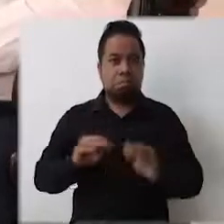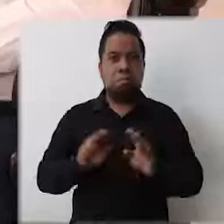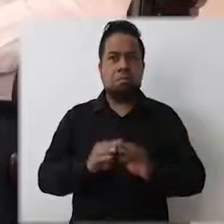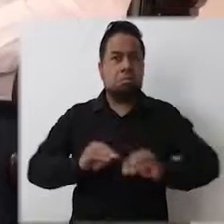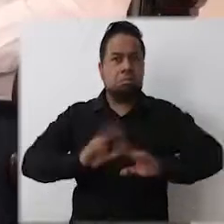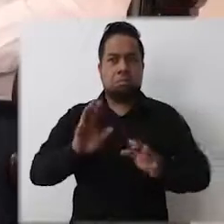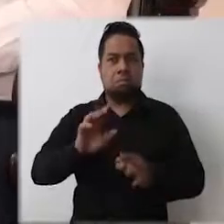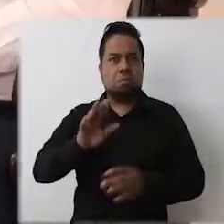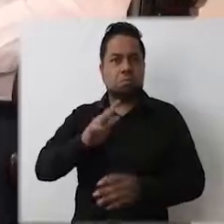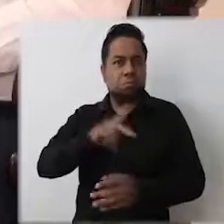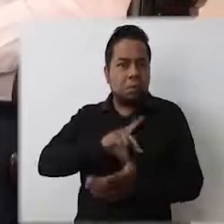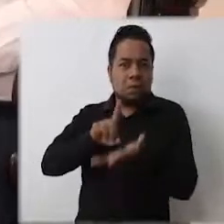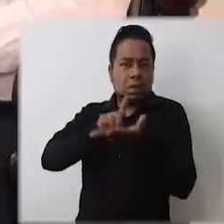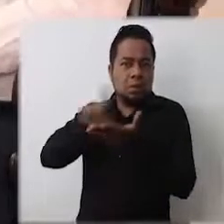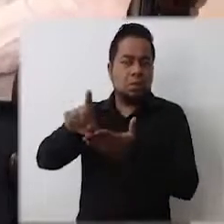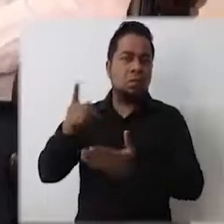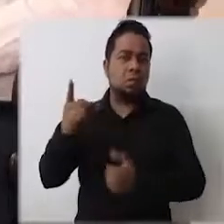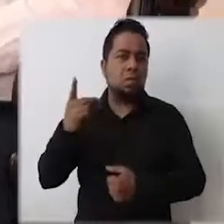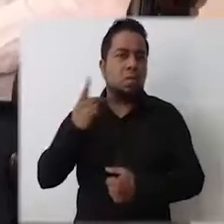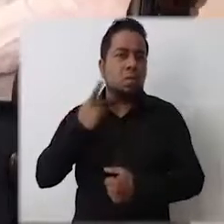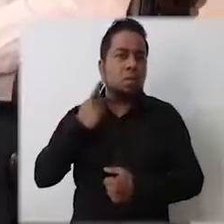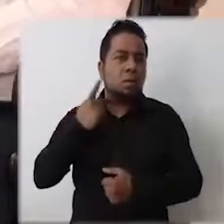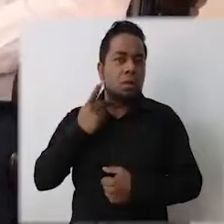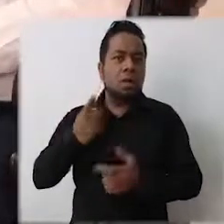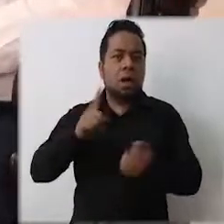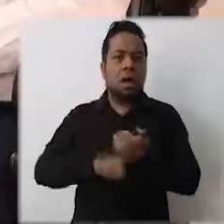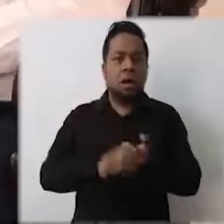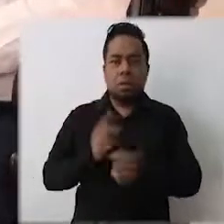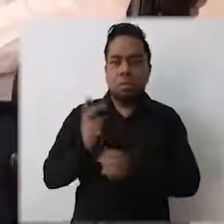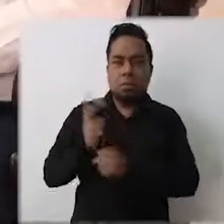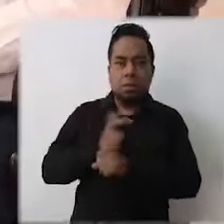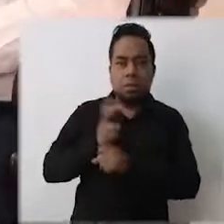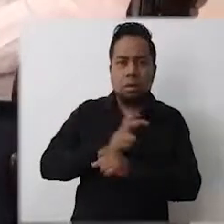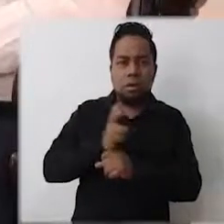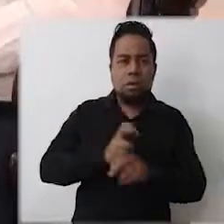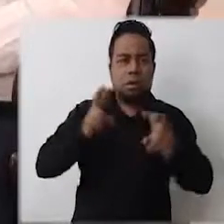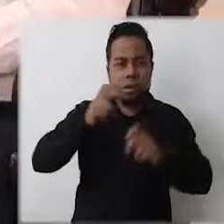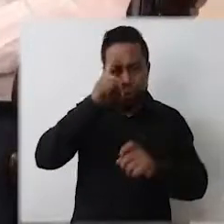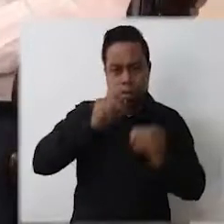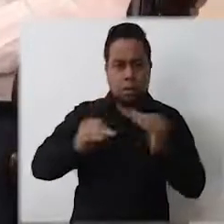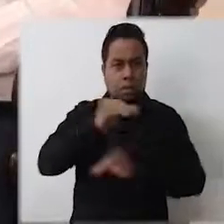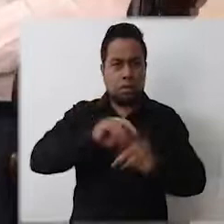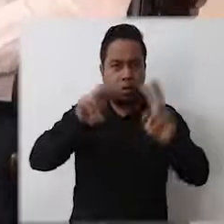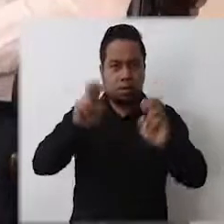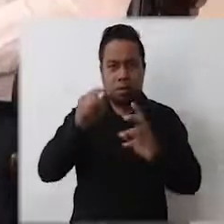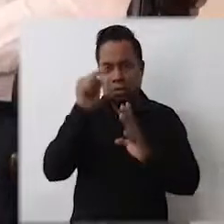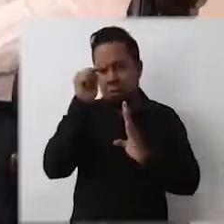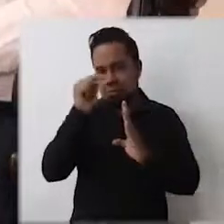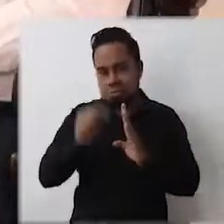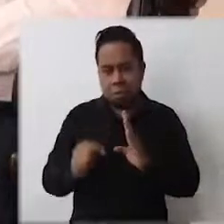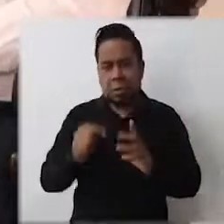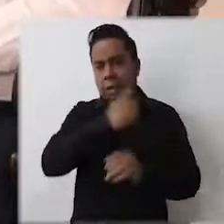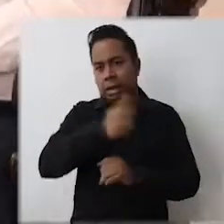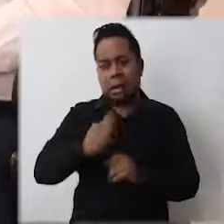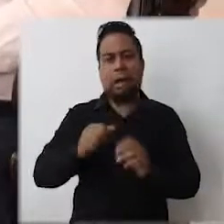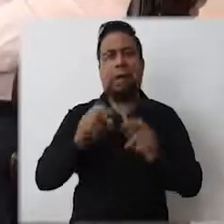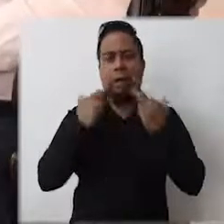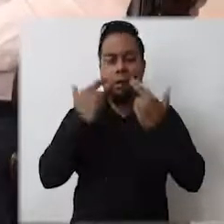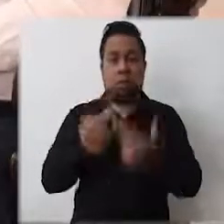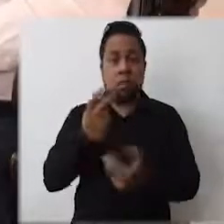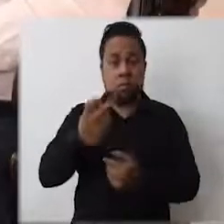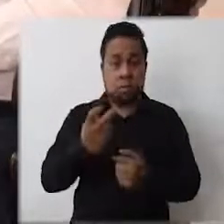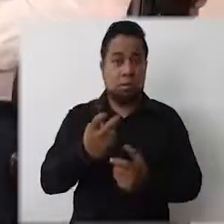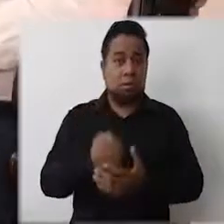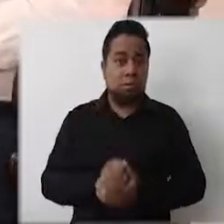armonizarlo con la dinámica actual del trabajo público que el actual ayuntamiento ha tenido a bien establecer